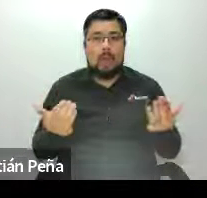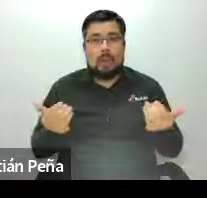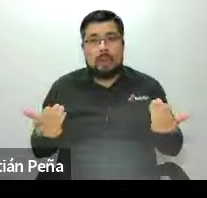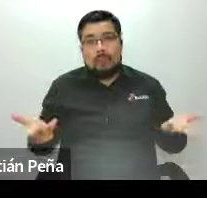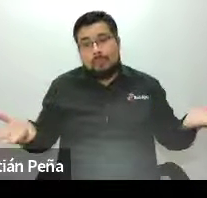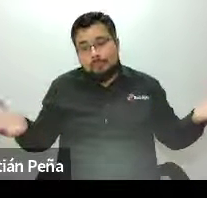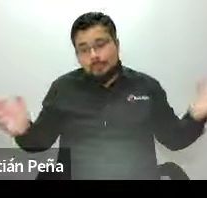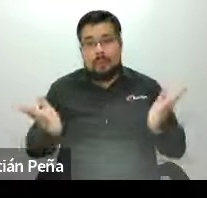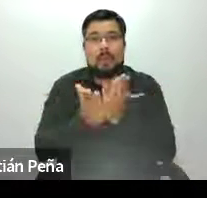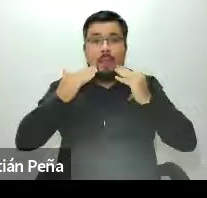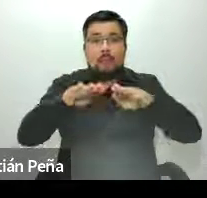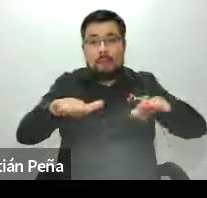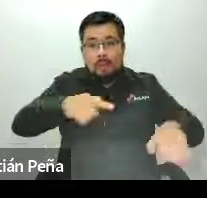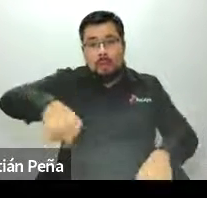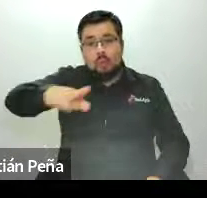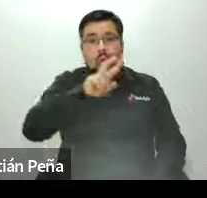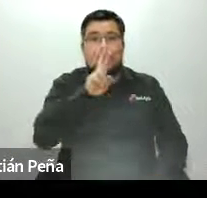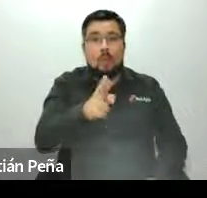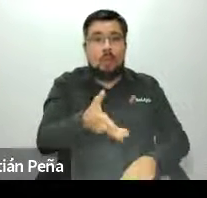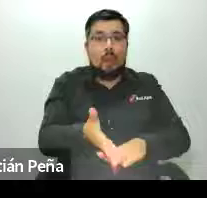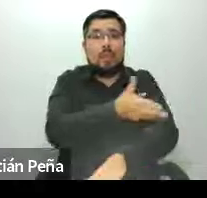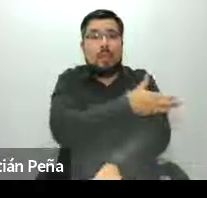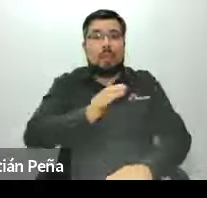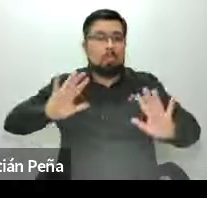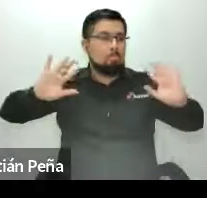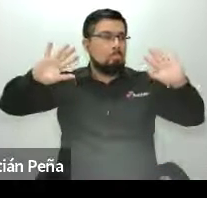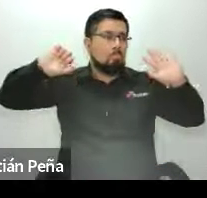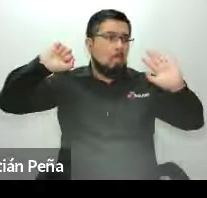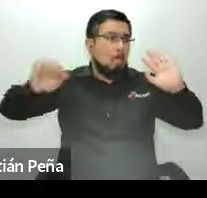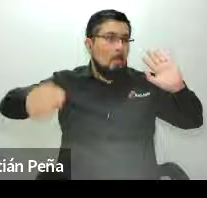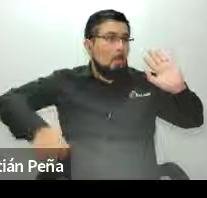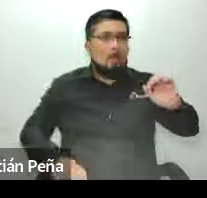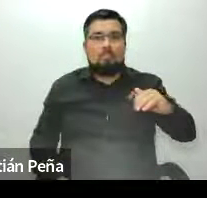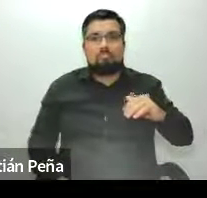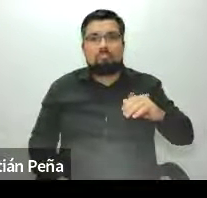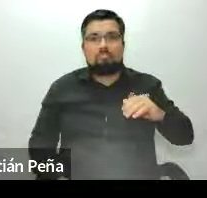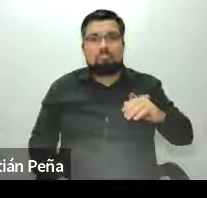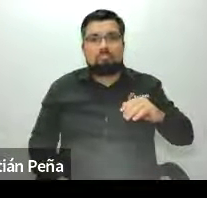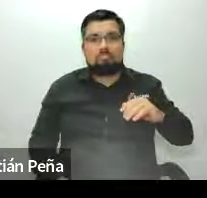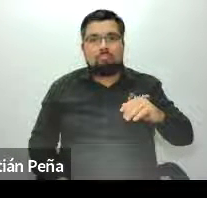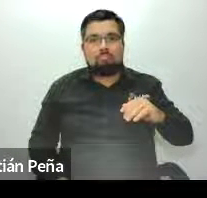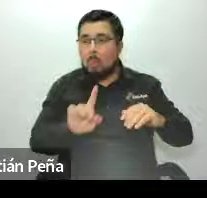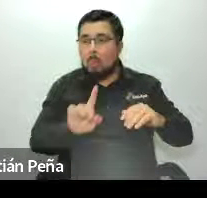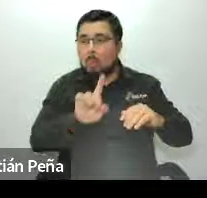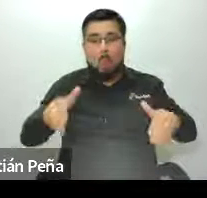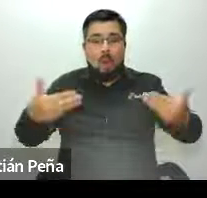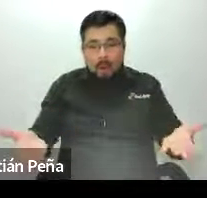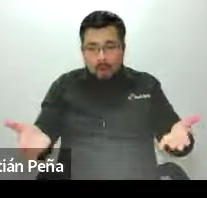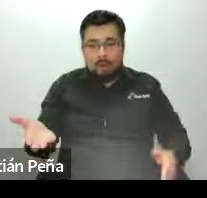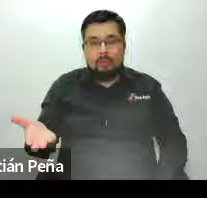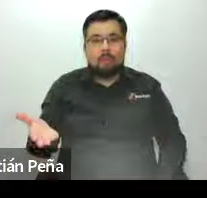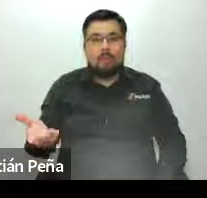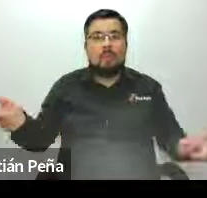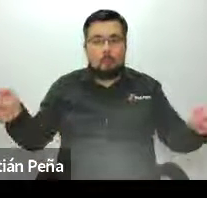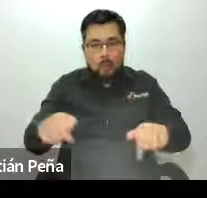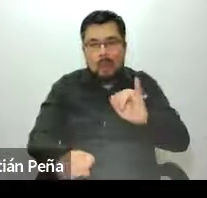dando respuestas que antes no las dábamos, ¿no es cierto? No, como que no se pensaba mucho en esto, pero hoy día claramente cada vez es más necesario pensar